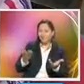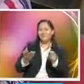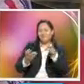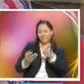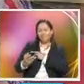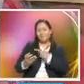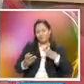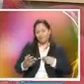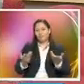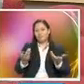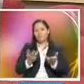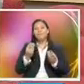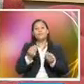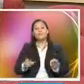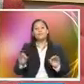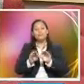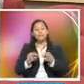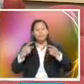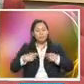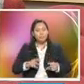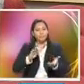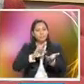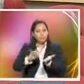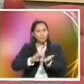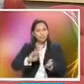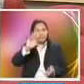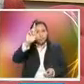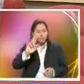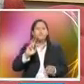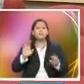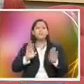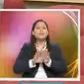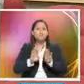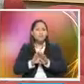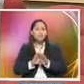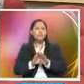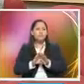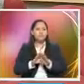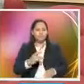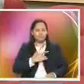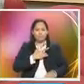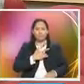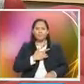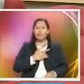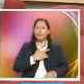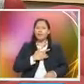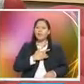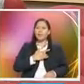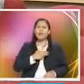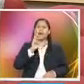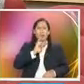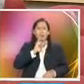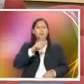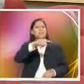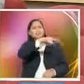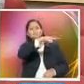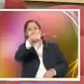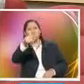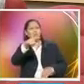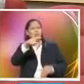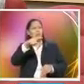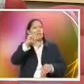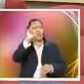debemos hacer, y también es importante que la gente participe, pues incluso como un sentimiento de empatía con la ciudadanía que va a estar